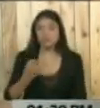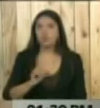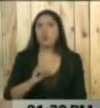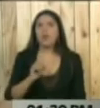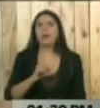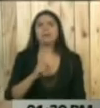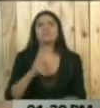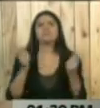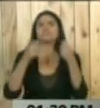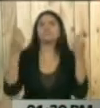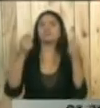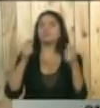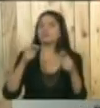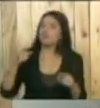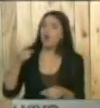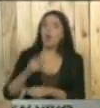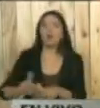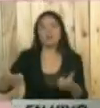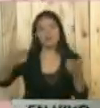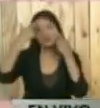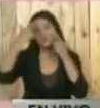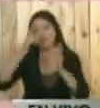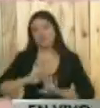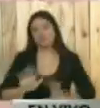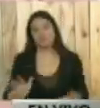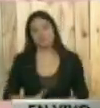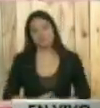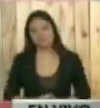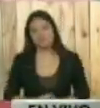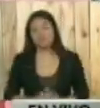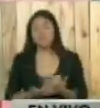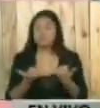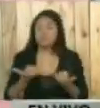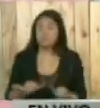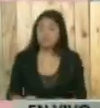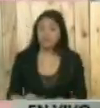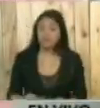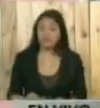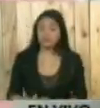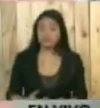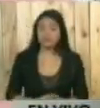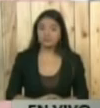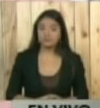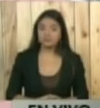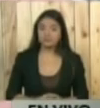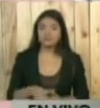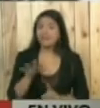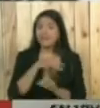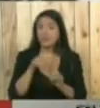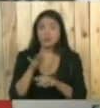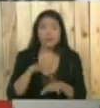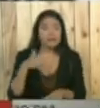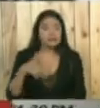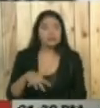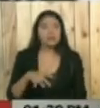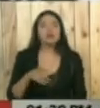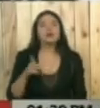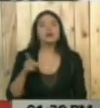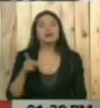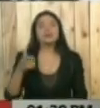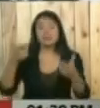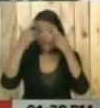lema, es una orden de Hugo Chávez. Y en momentos graves para la patria con su enfermedad.